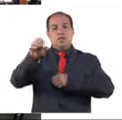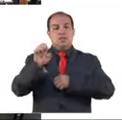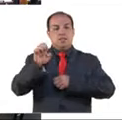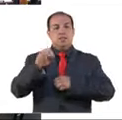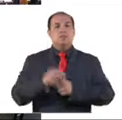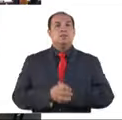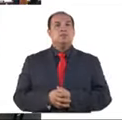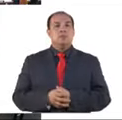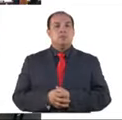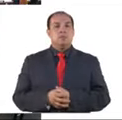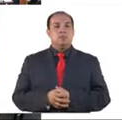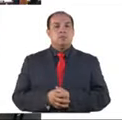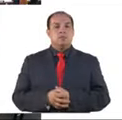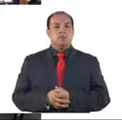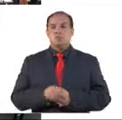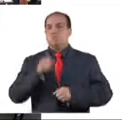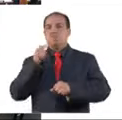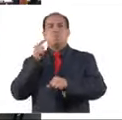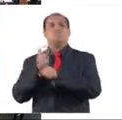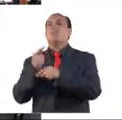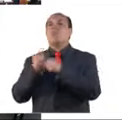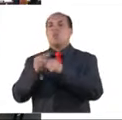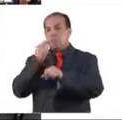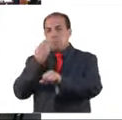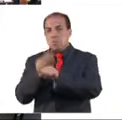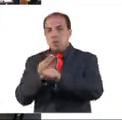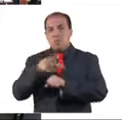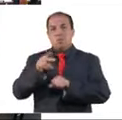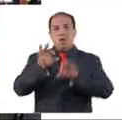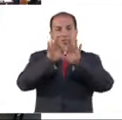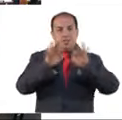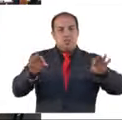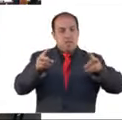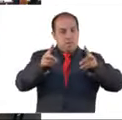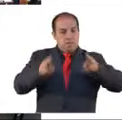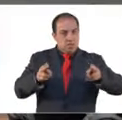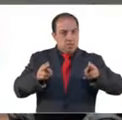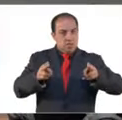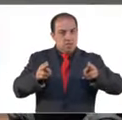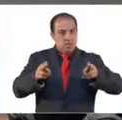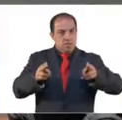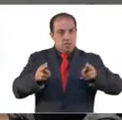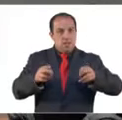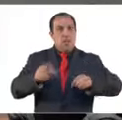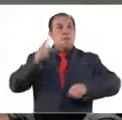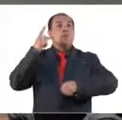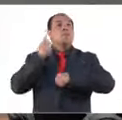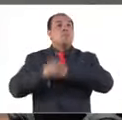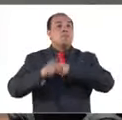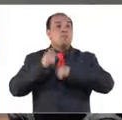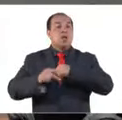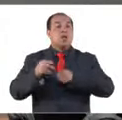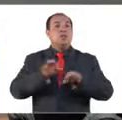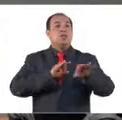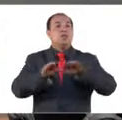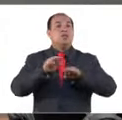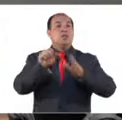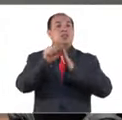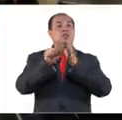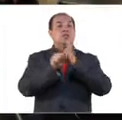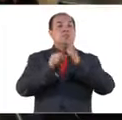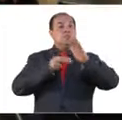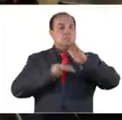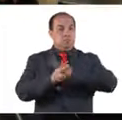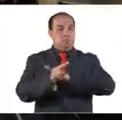Tampoco han encontrado quiénes son, pero al cortar cables pues se pone en riesgo la operación del sistema. Y muy rápido, en el